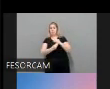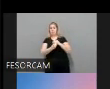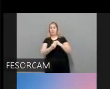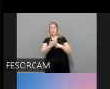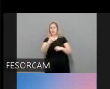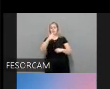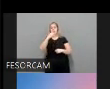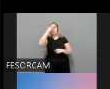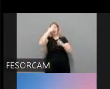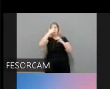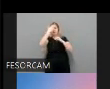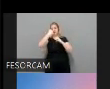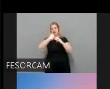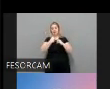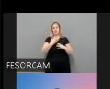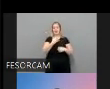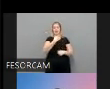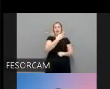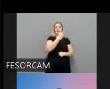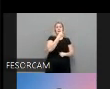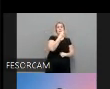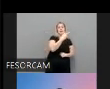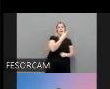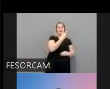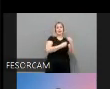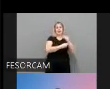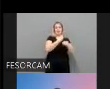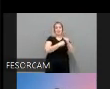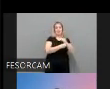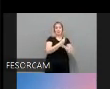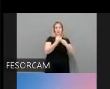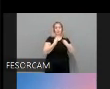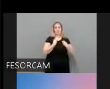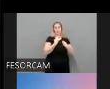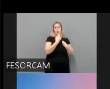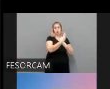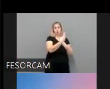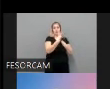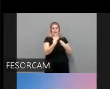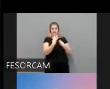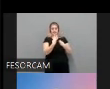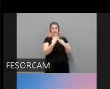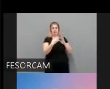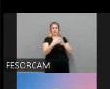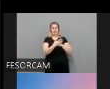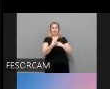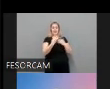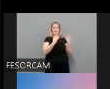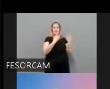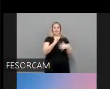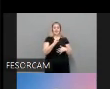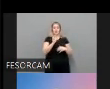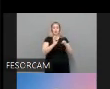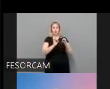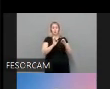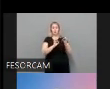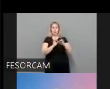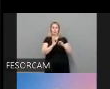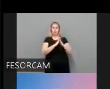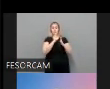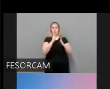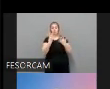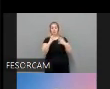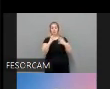es de 2, 3 por cada 100, por 1.000 nacidos vivos y de estos el 75% y el 80%, entre el 75% y